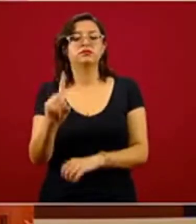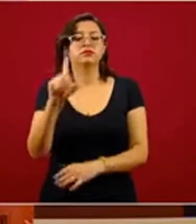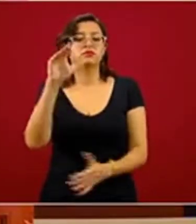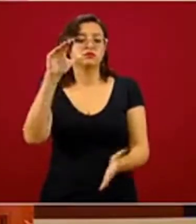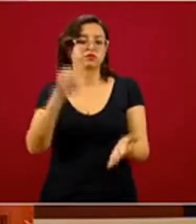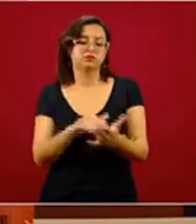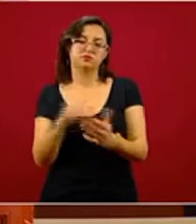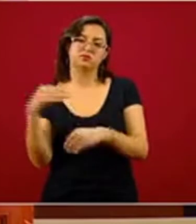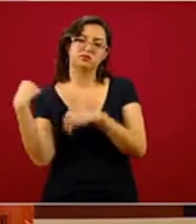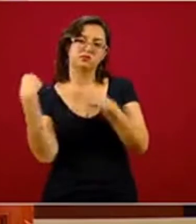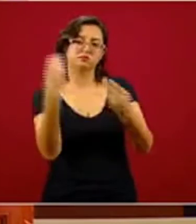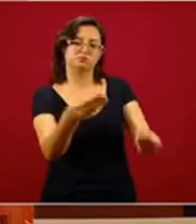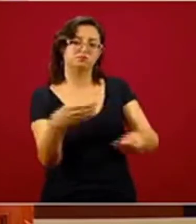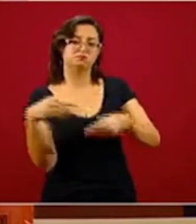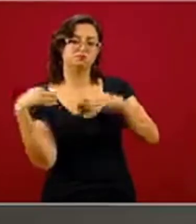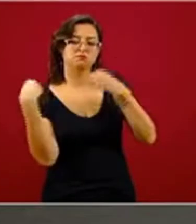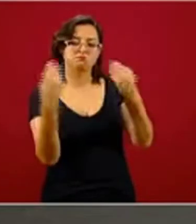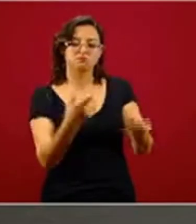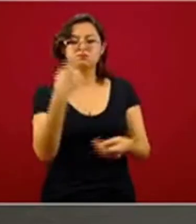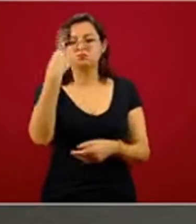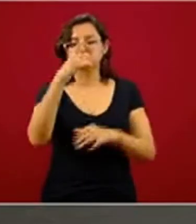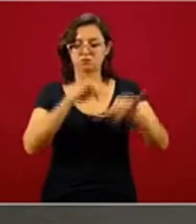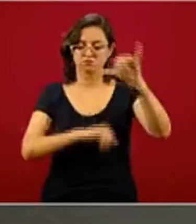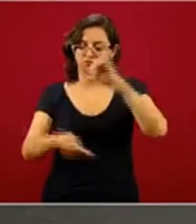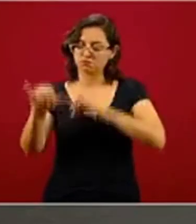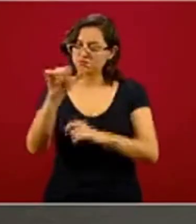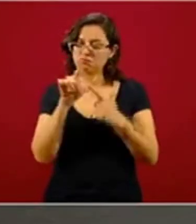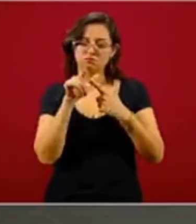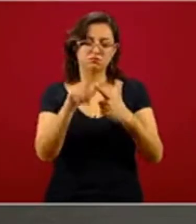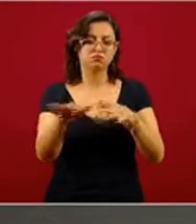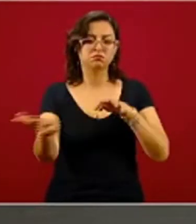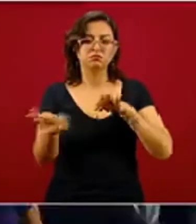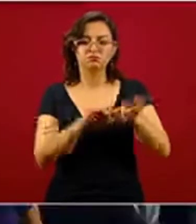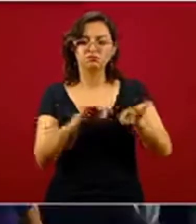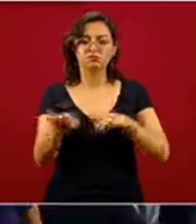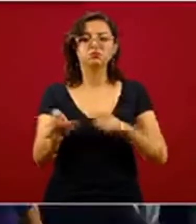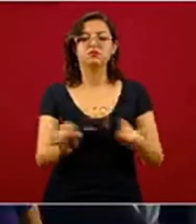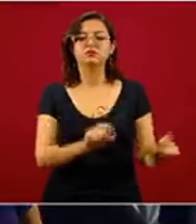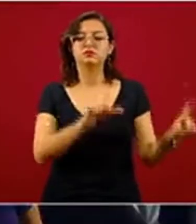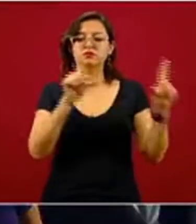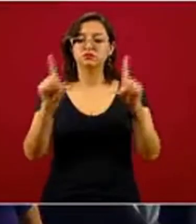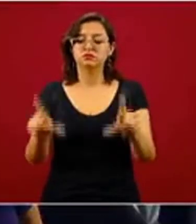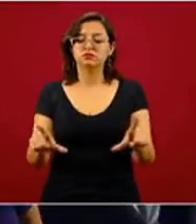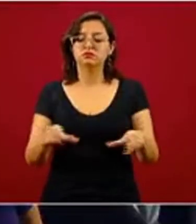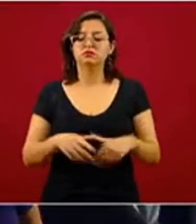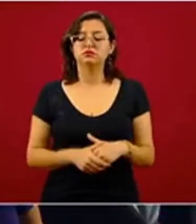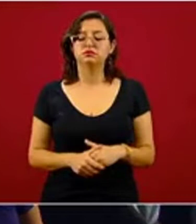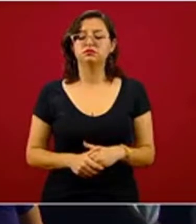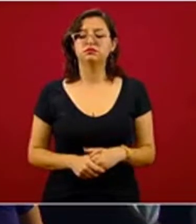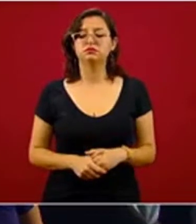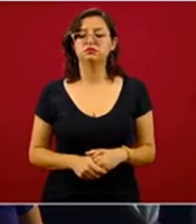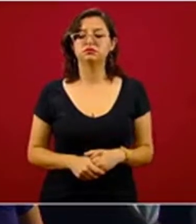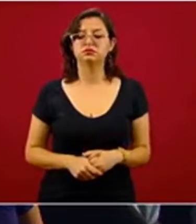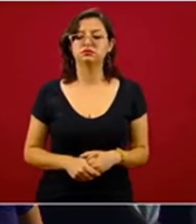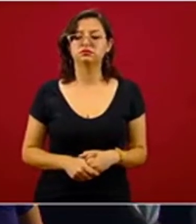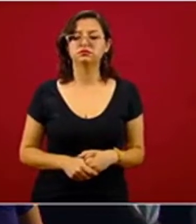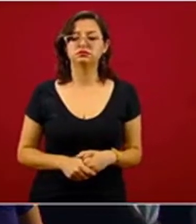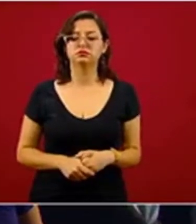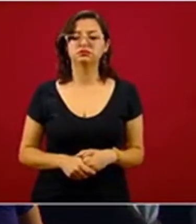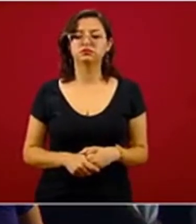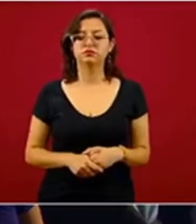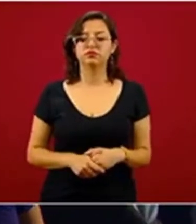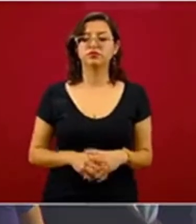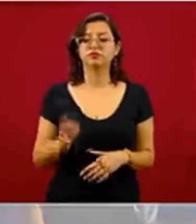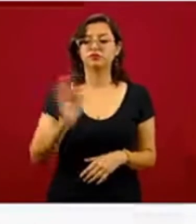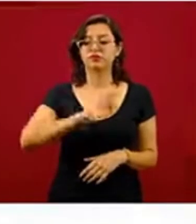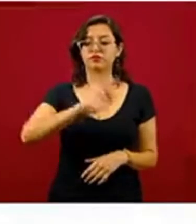siempre tengan este insumo si estén trabajando. Si vemos la siguiente diapositiva, vamos a ver cómo se ha comportado el